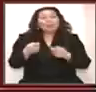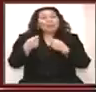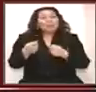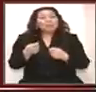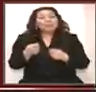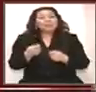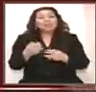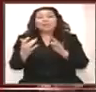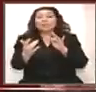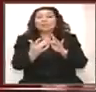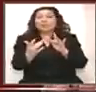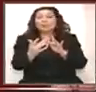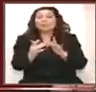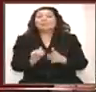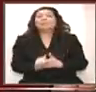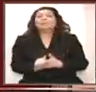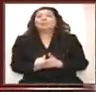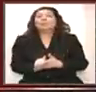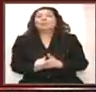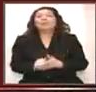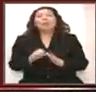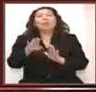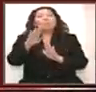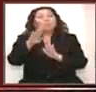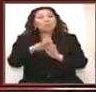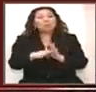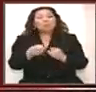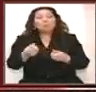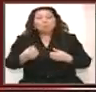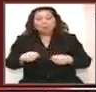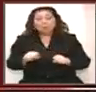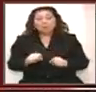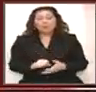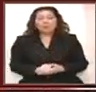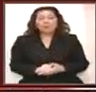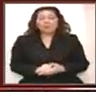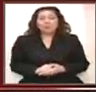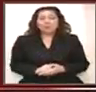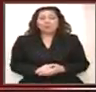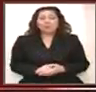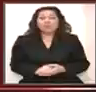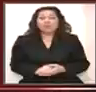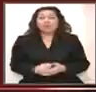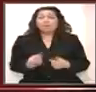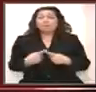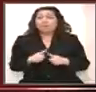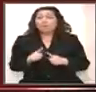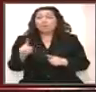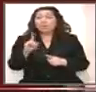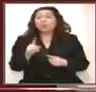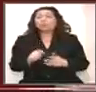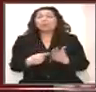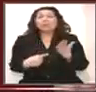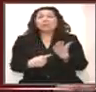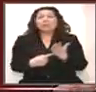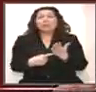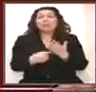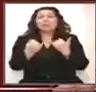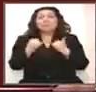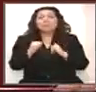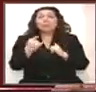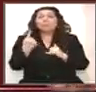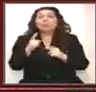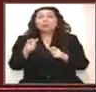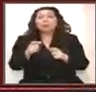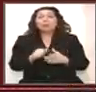obligatorio de identificación en vehículos menores, tales como motocicletas. y en el ámbito del uso de las tecnologías de la información